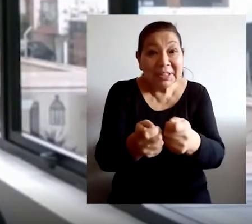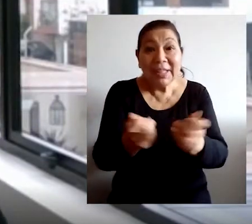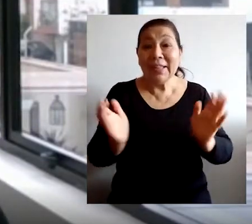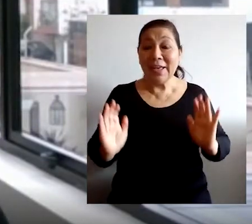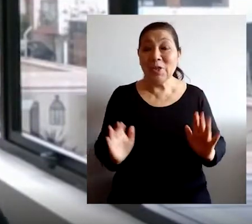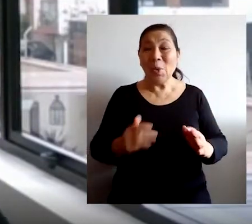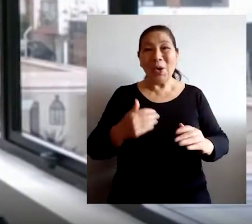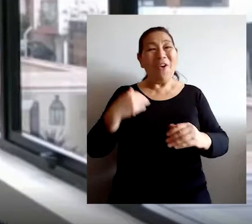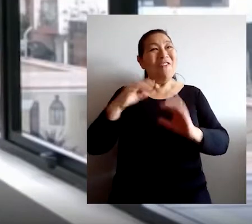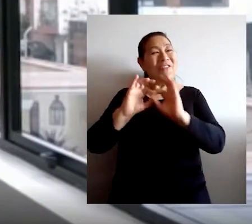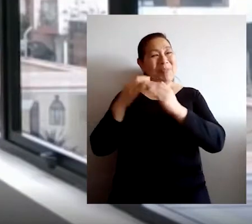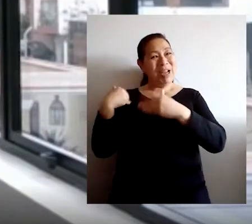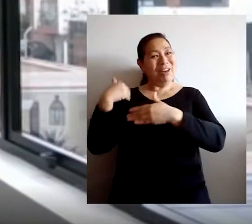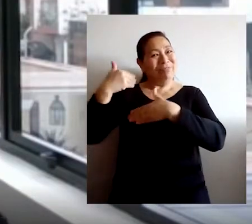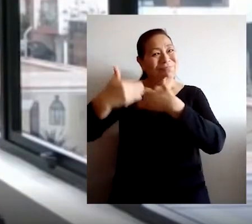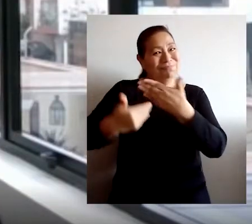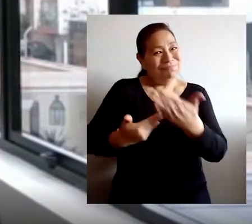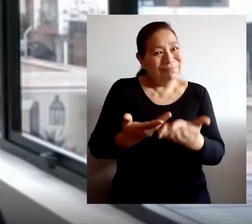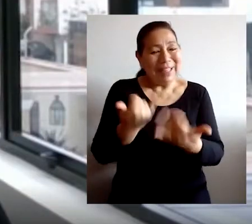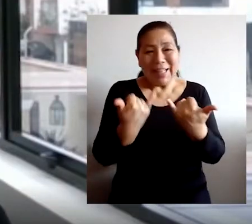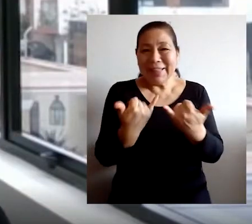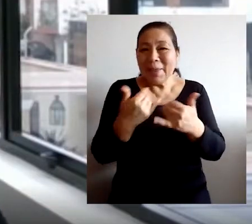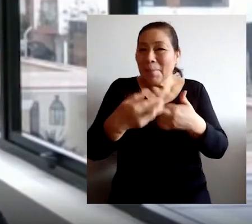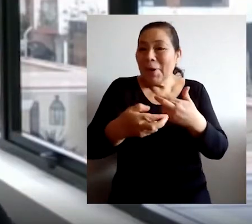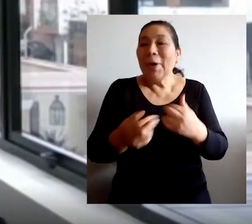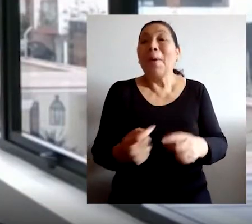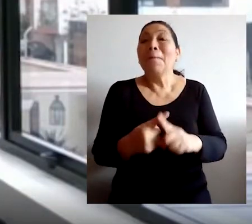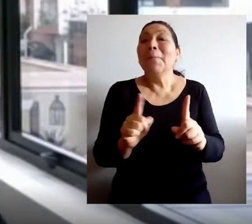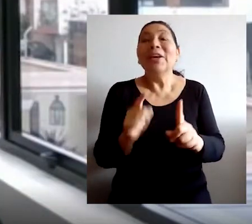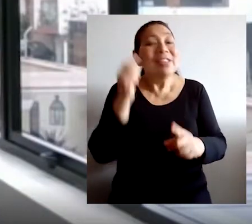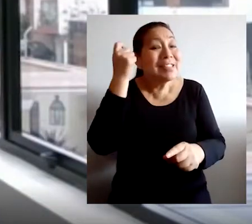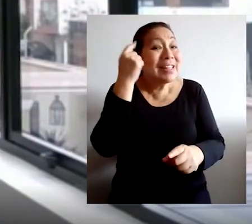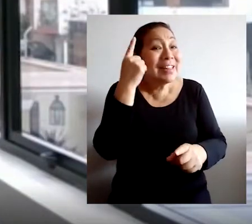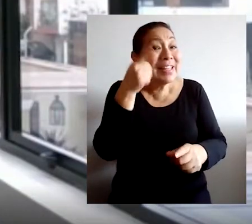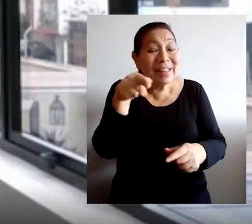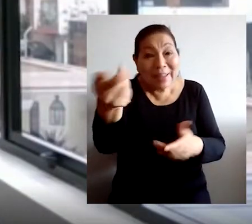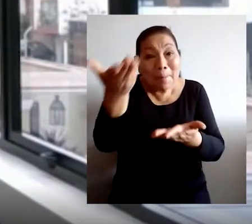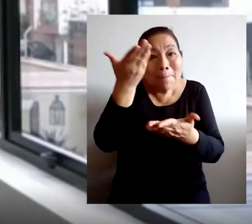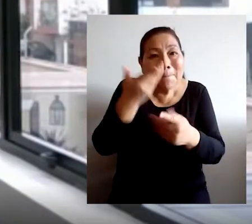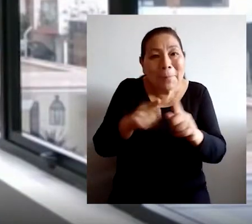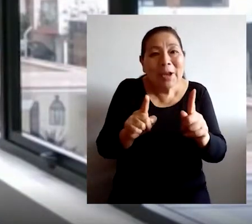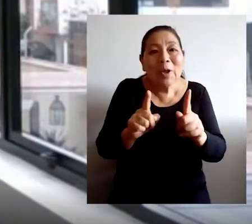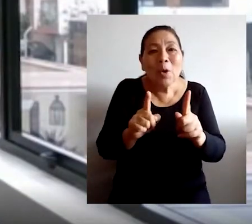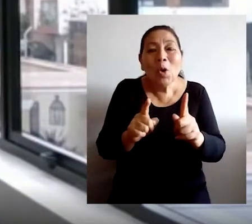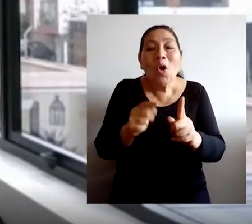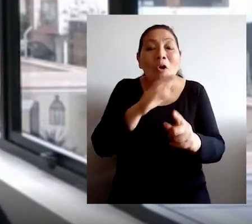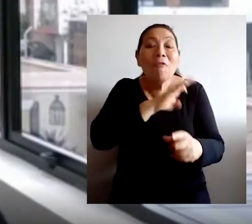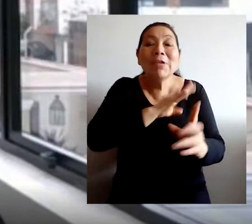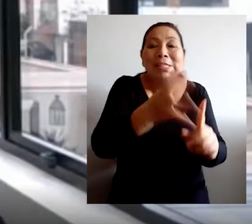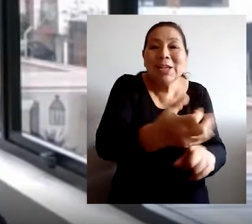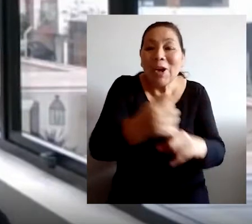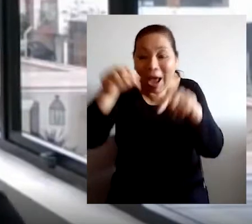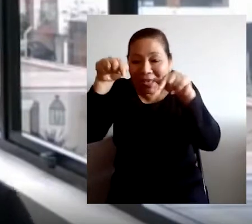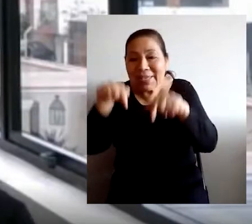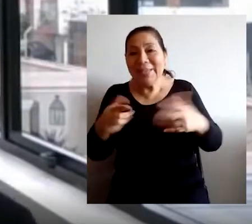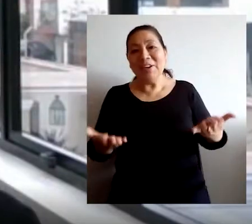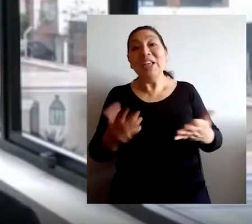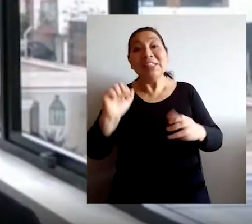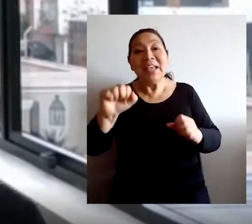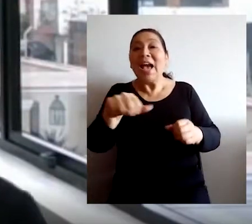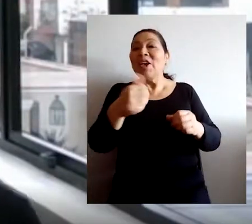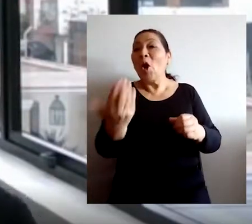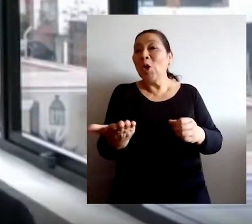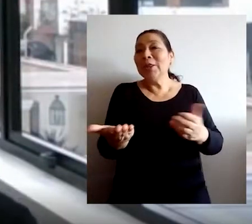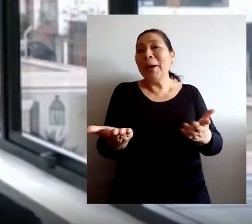yendo, se ubica el proceso de amparo, se entiende que esa es la tutela respecto de una confiscación y aquí estamos. Si hubiera